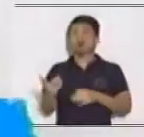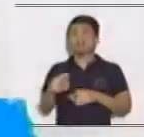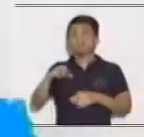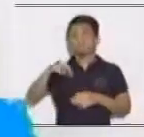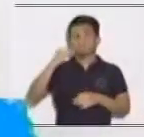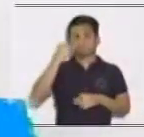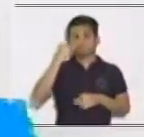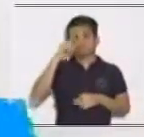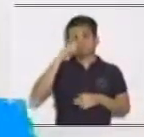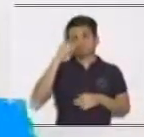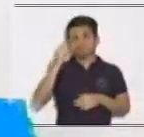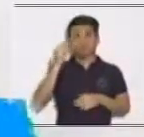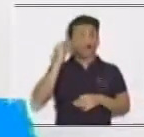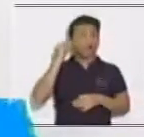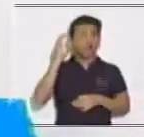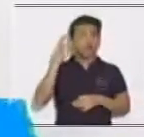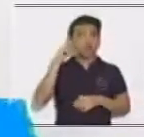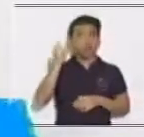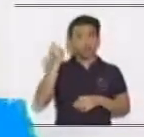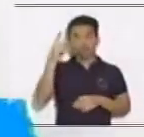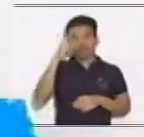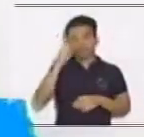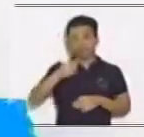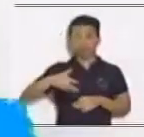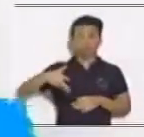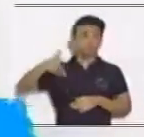están relacionados.